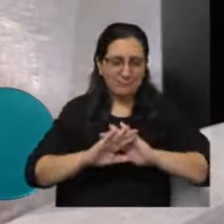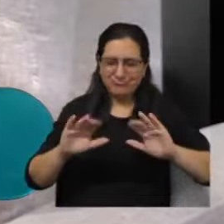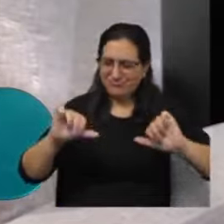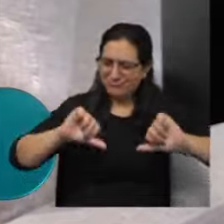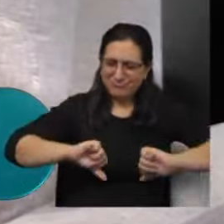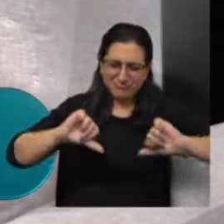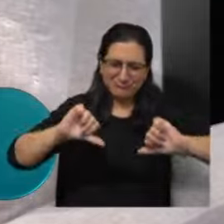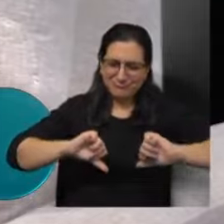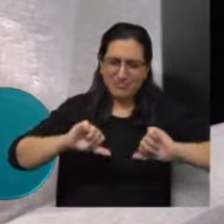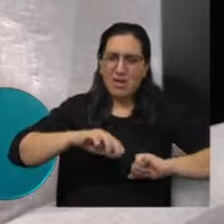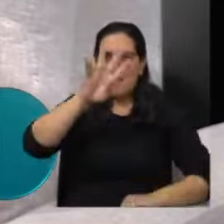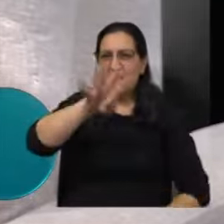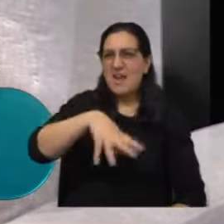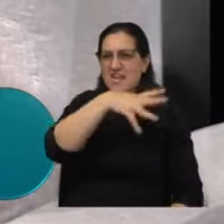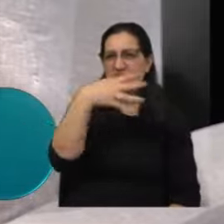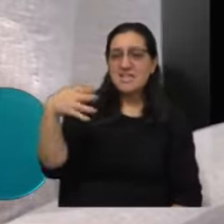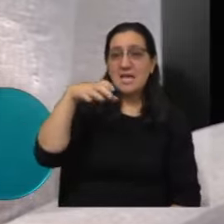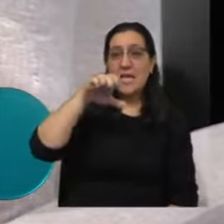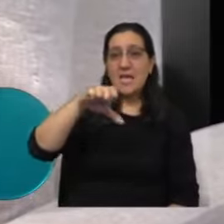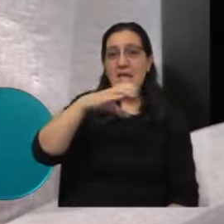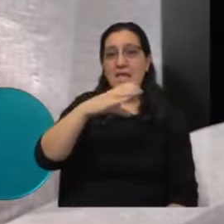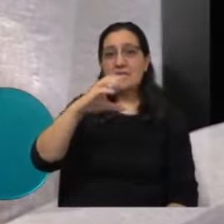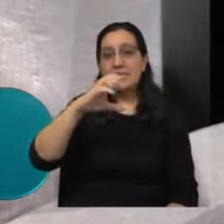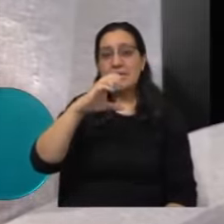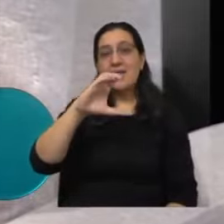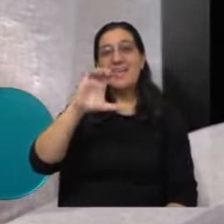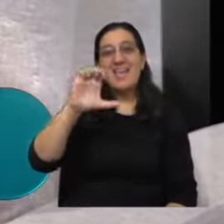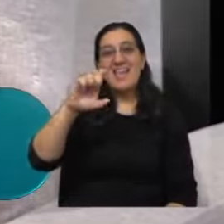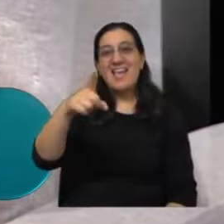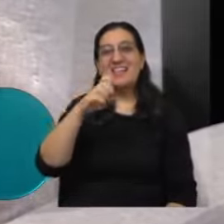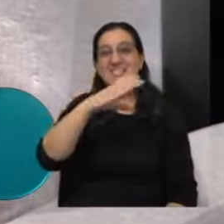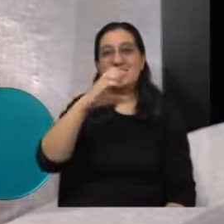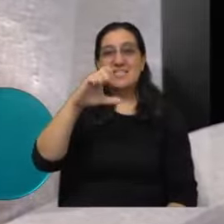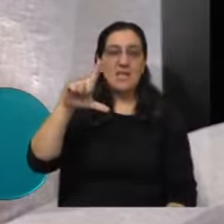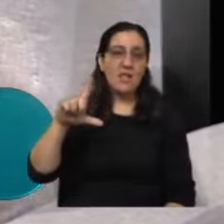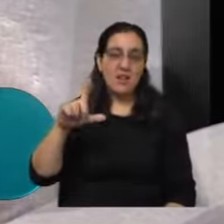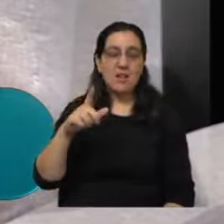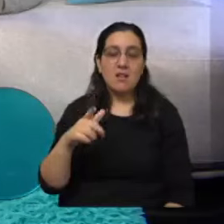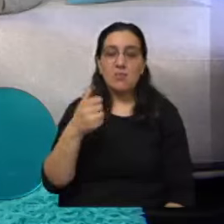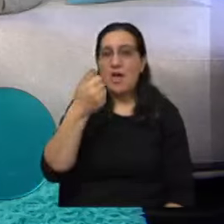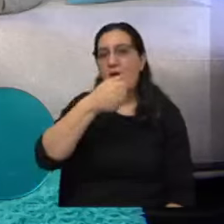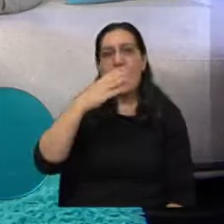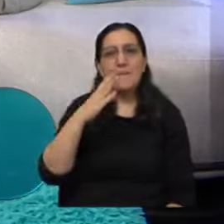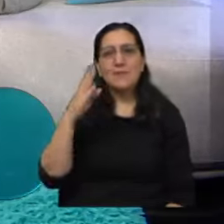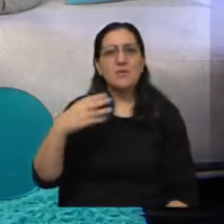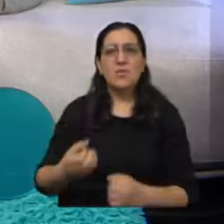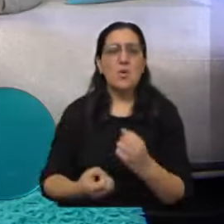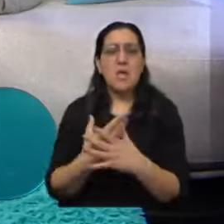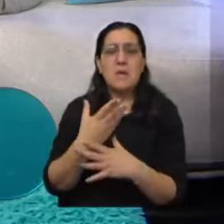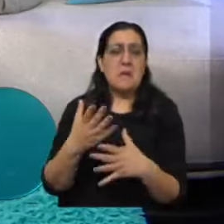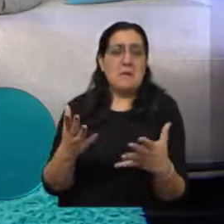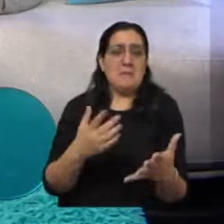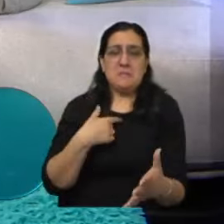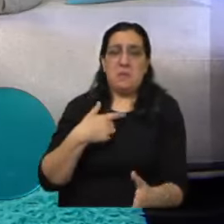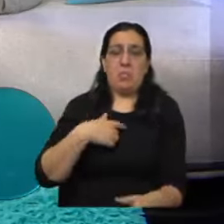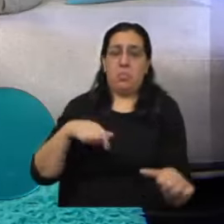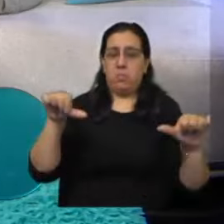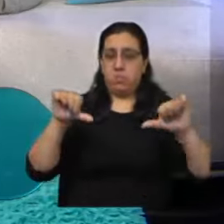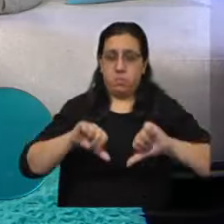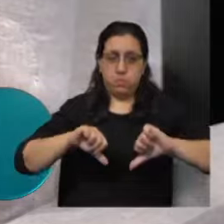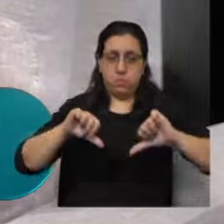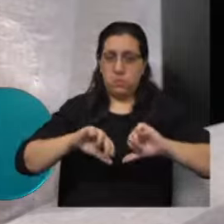lo que sea planilla de Excel. Todo, ya instalar una aplicación nueva de lo que sea y tener que usarla, soy